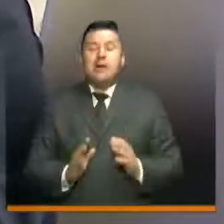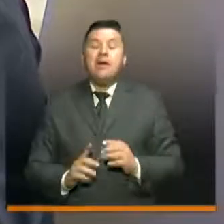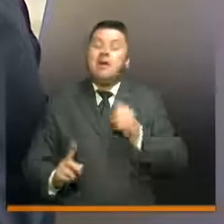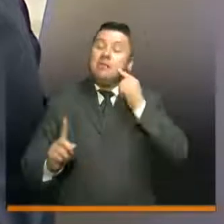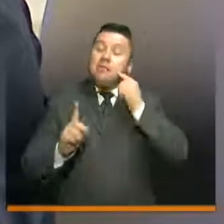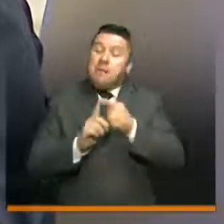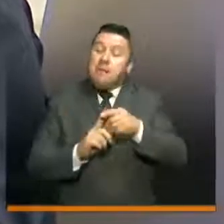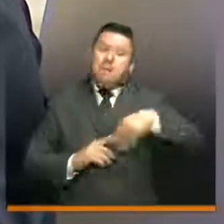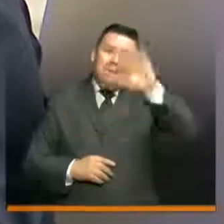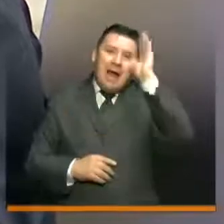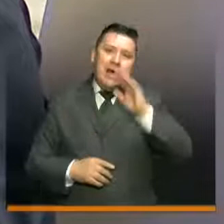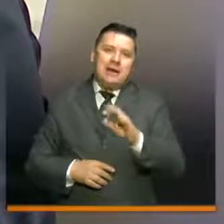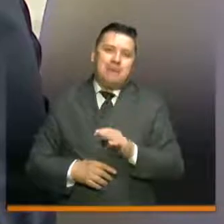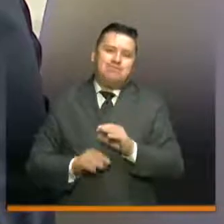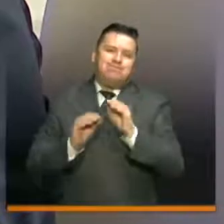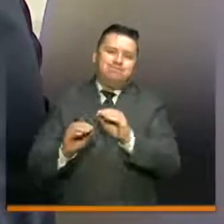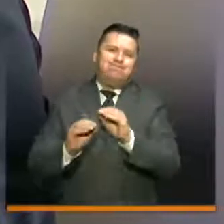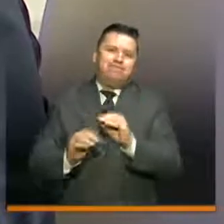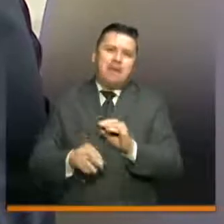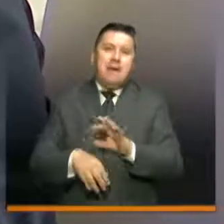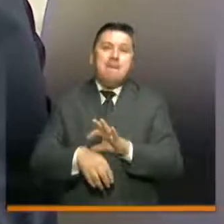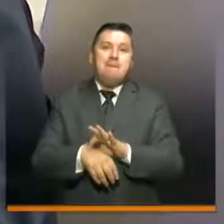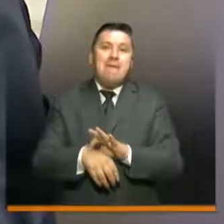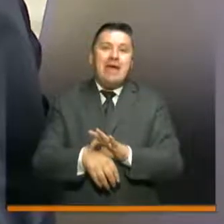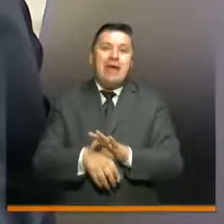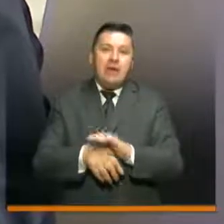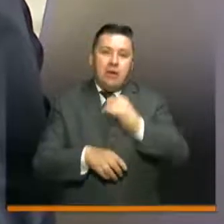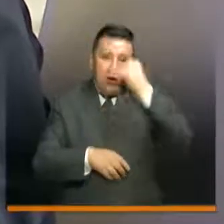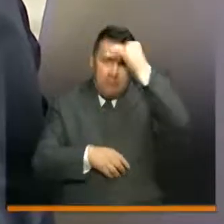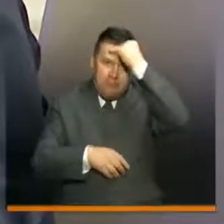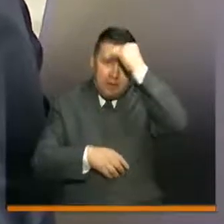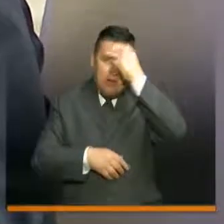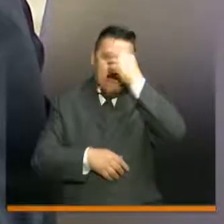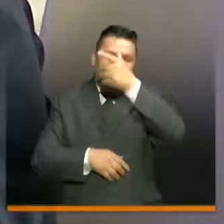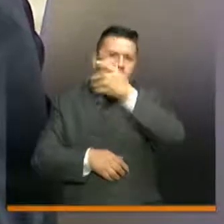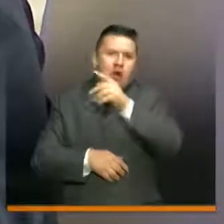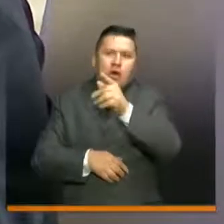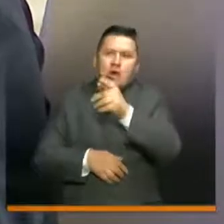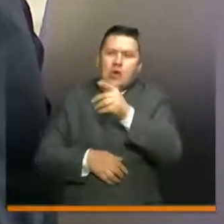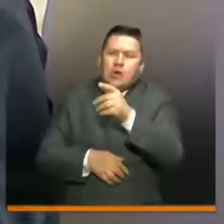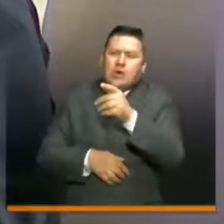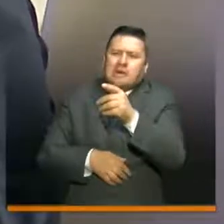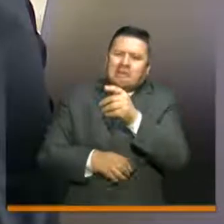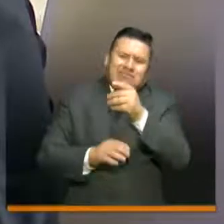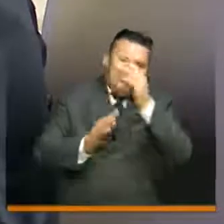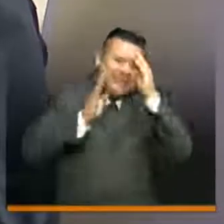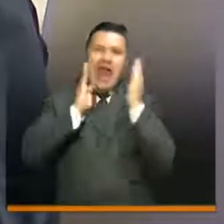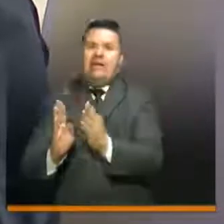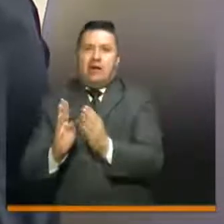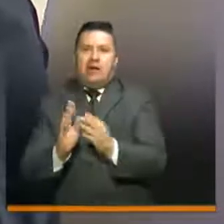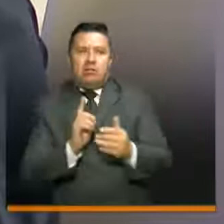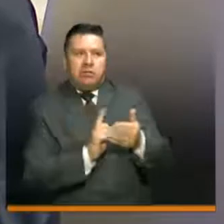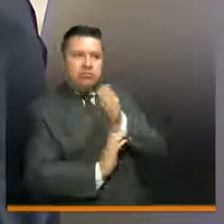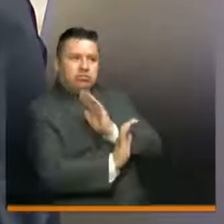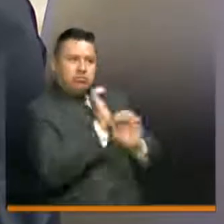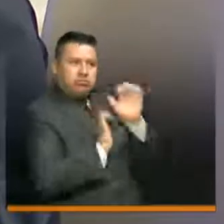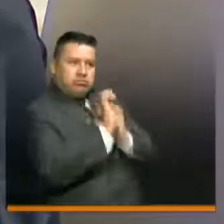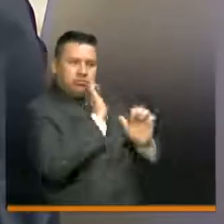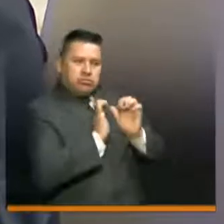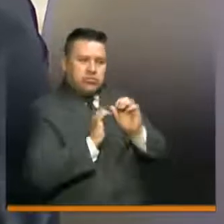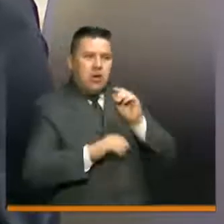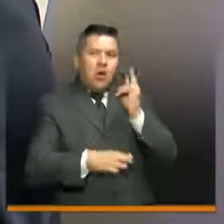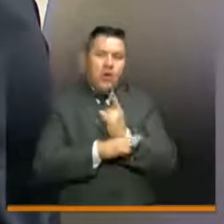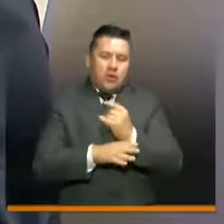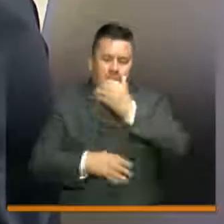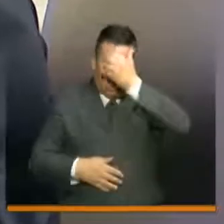al personal de salud, fundamental. Lo estamos viendo en otros países de la región andina. Es un llamado a la atención de que tengan los elementos de